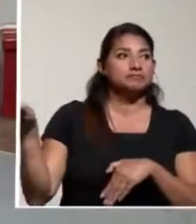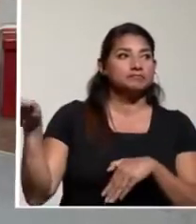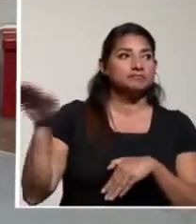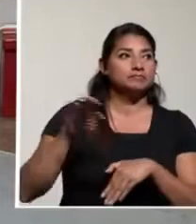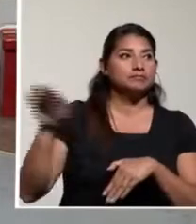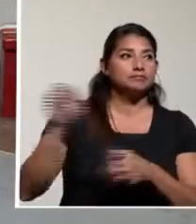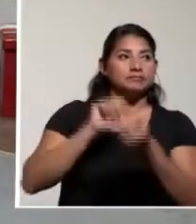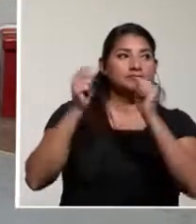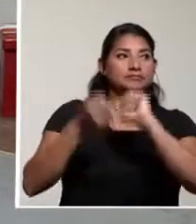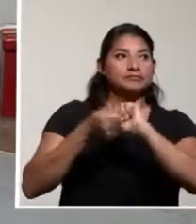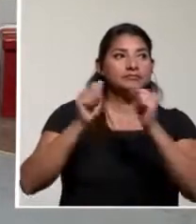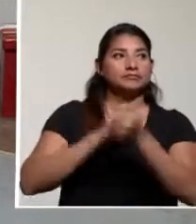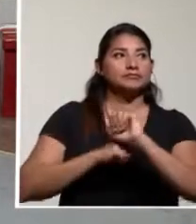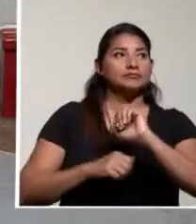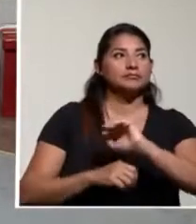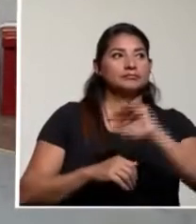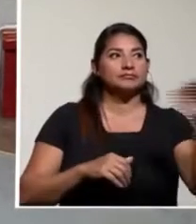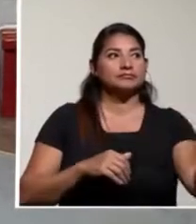¡Cambio!